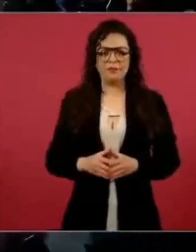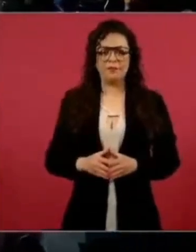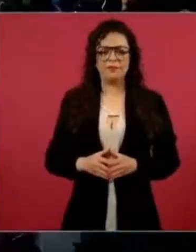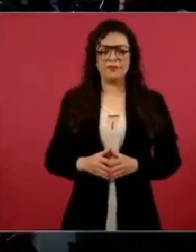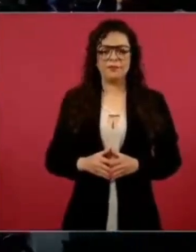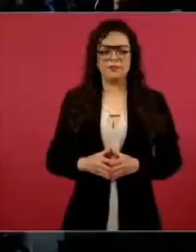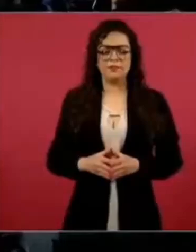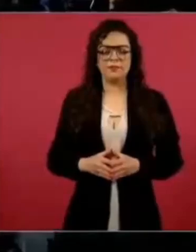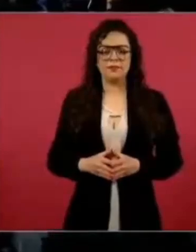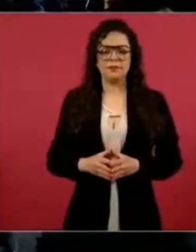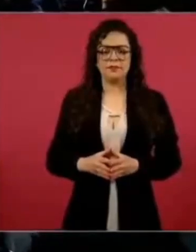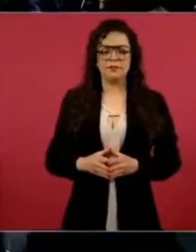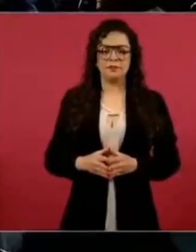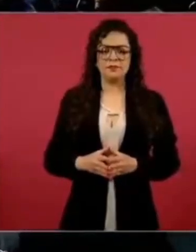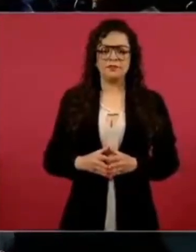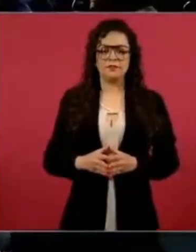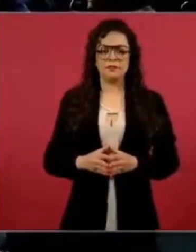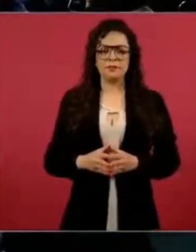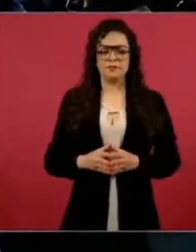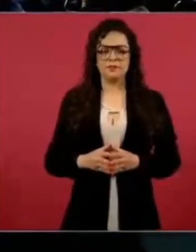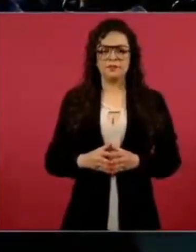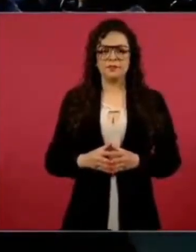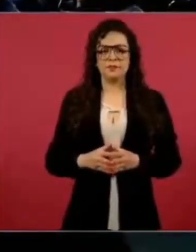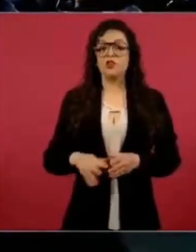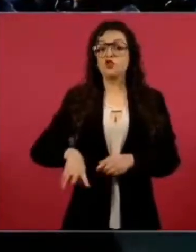La realidad, o sea,